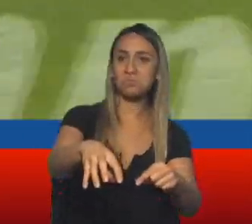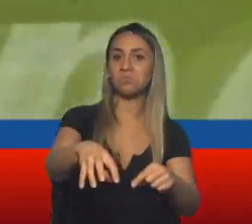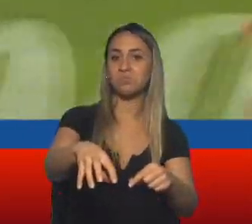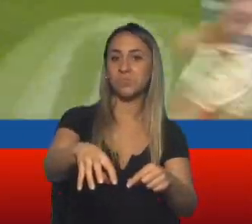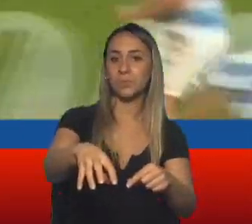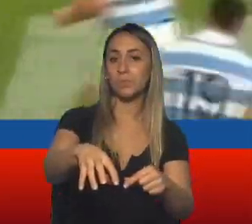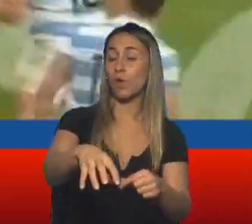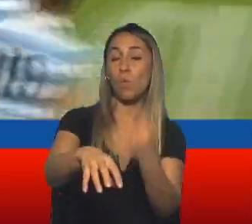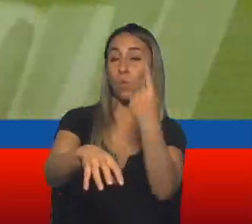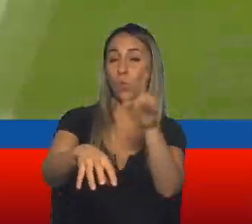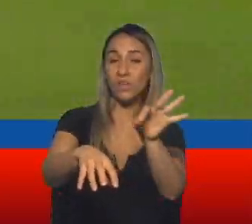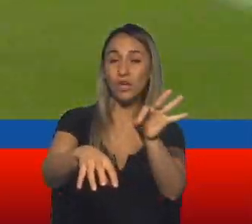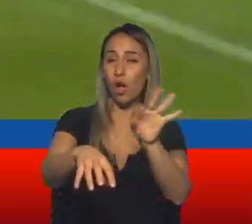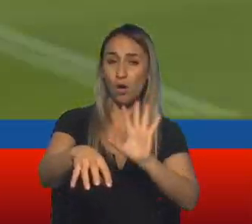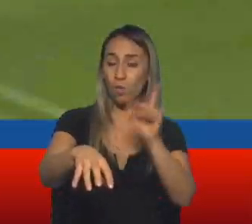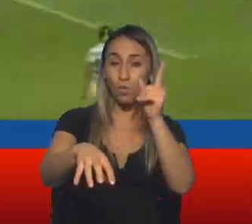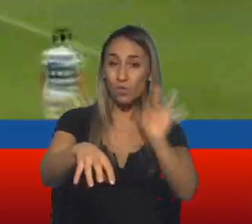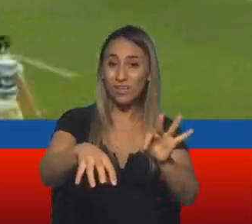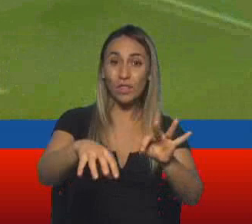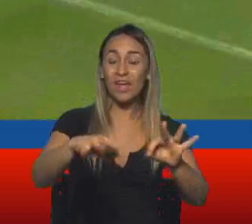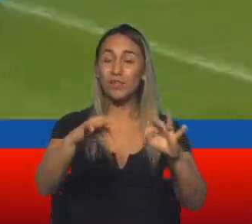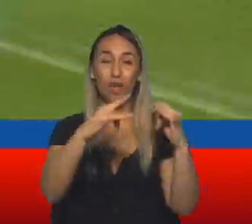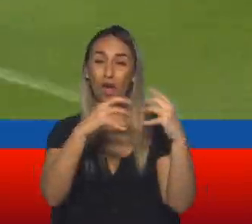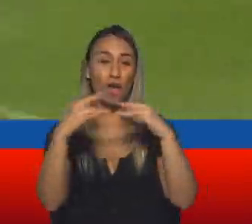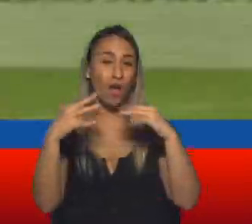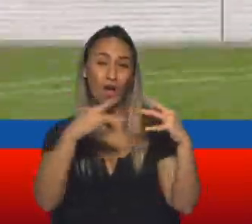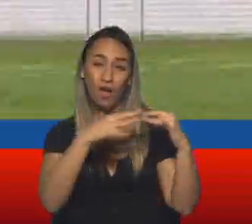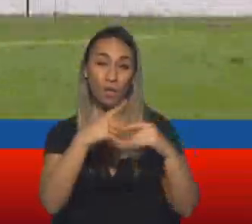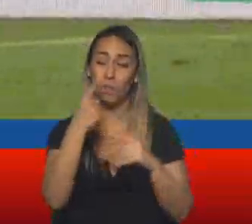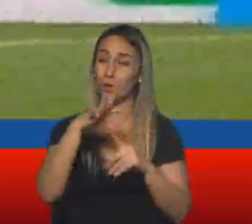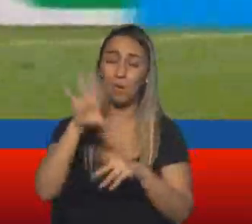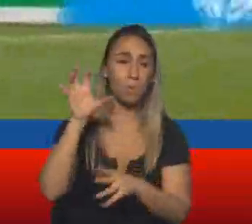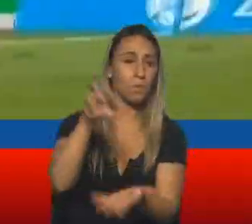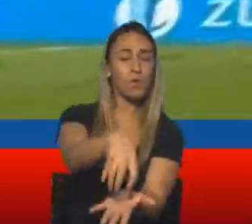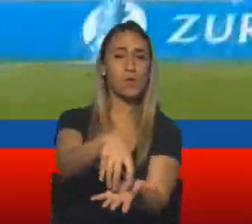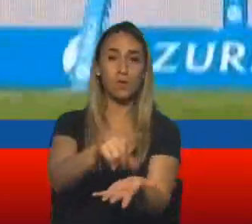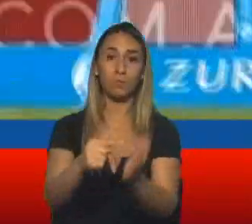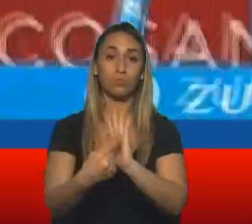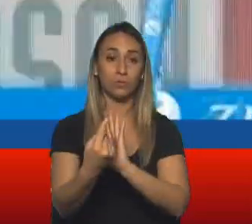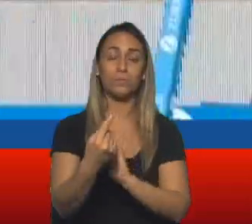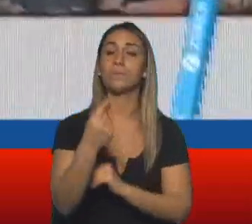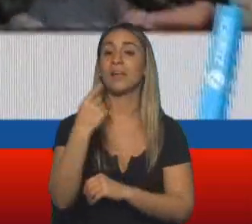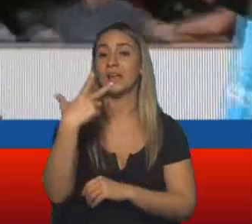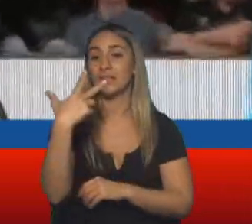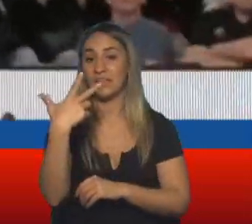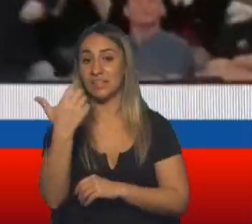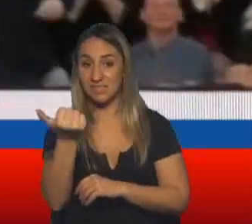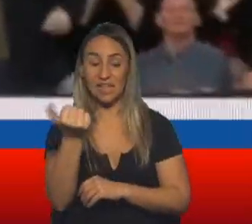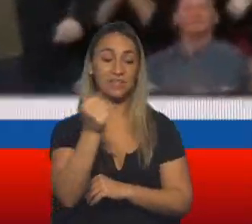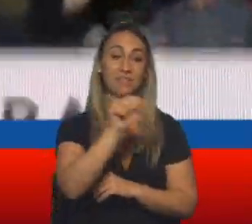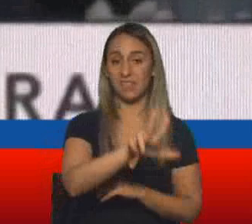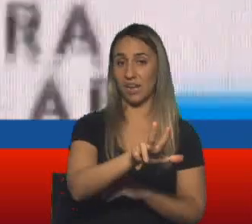sentenciando el único try en todo el Rugby Championship para los Pumas. 36-3 el